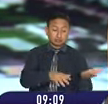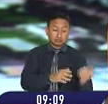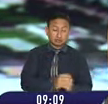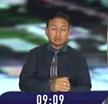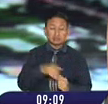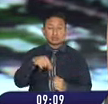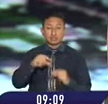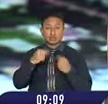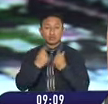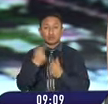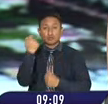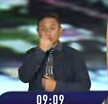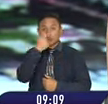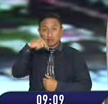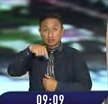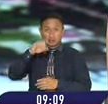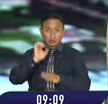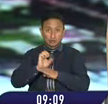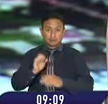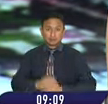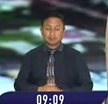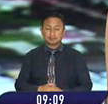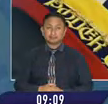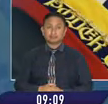del narcotráfico en el país.